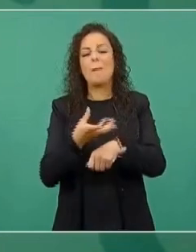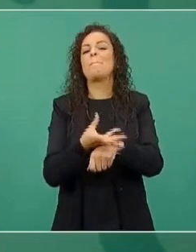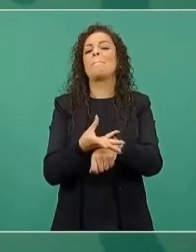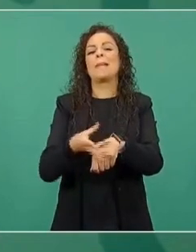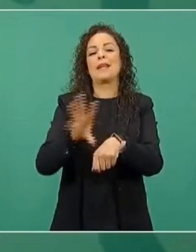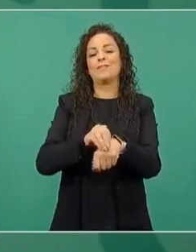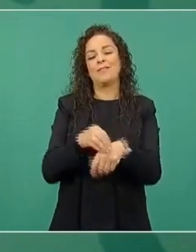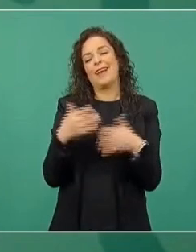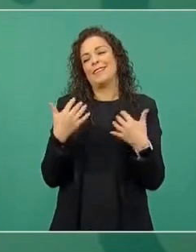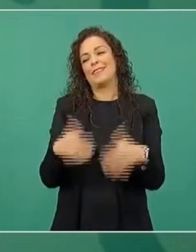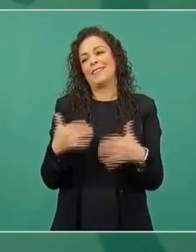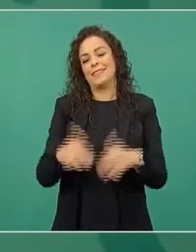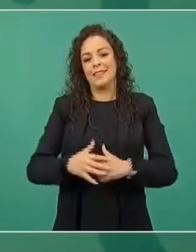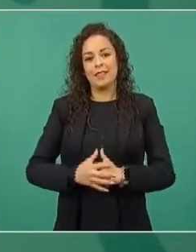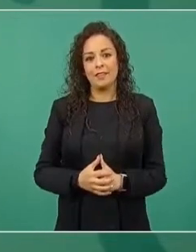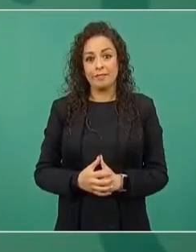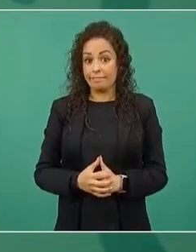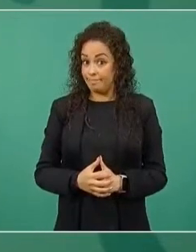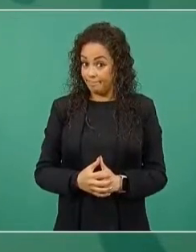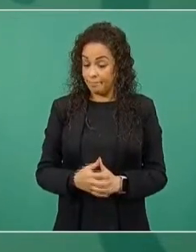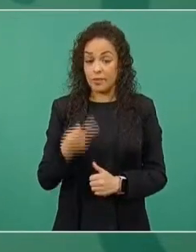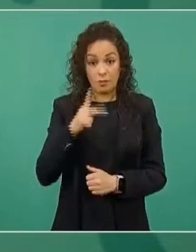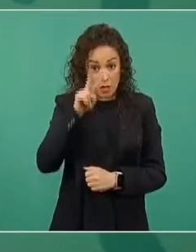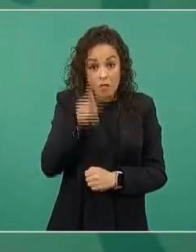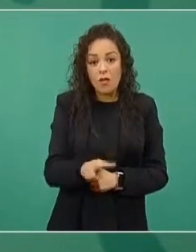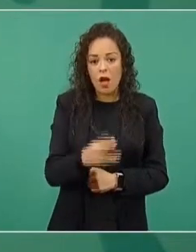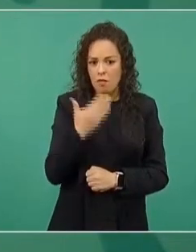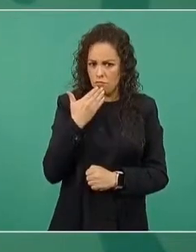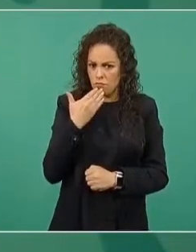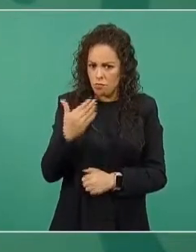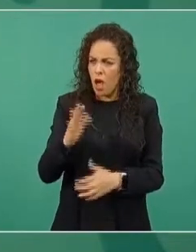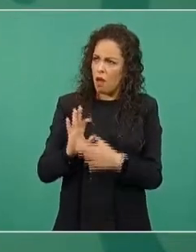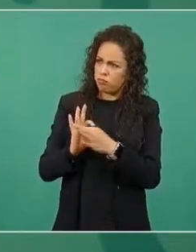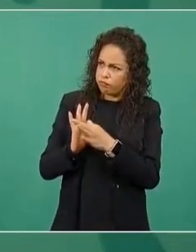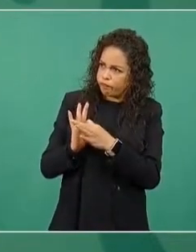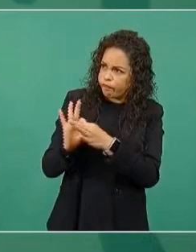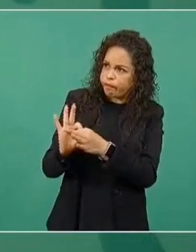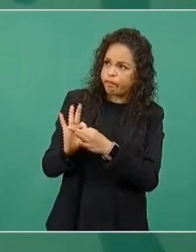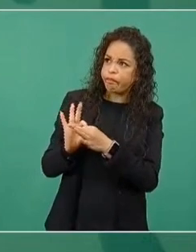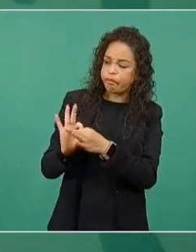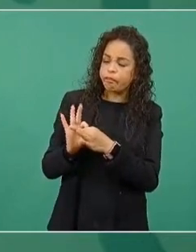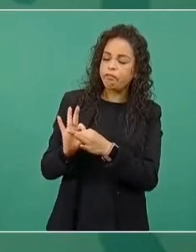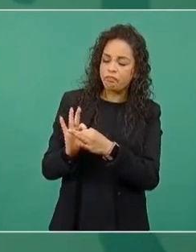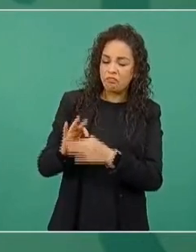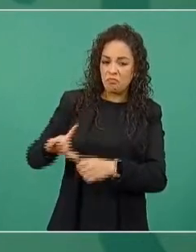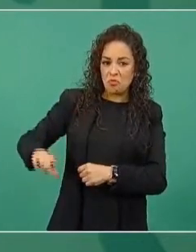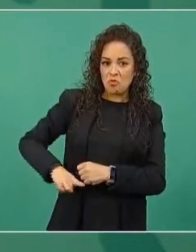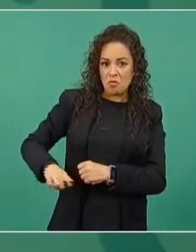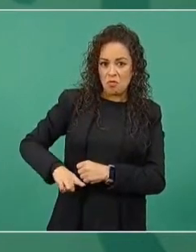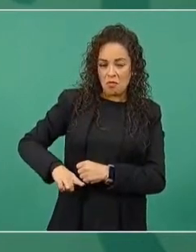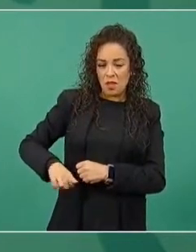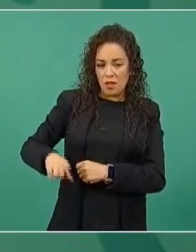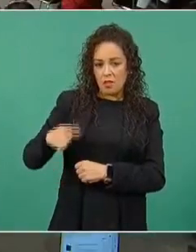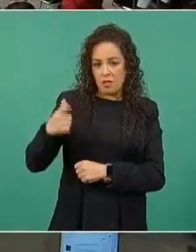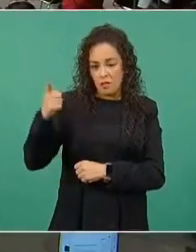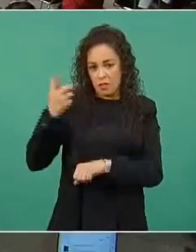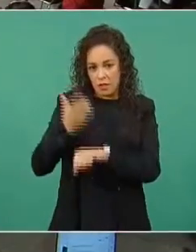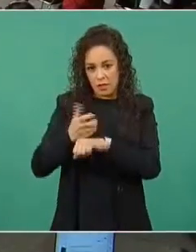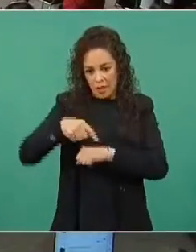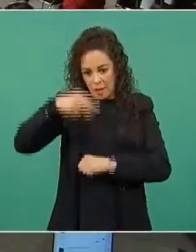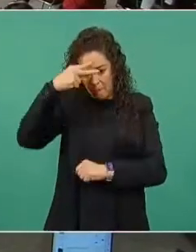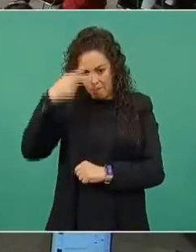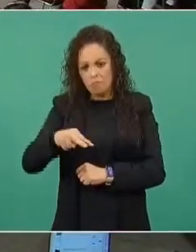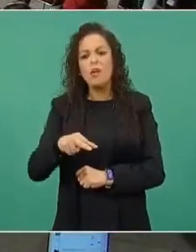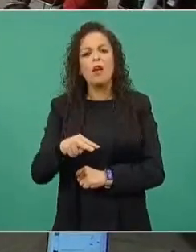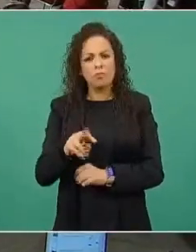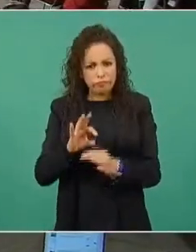Hay muy buena relación y hay confianza entre los gobiernos de Estados Unidos y México.